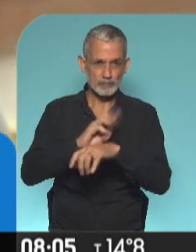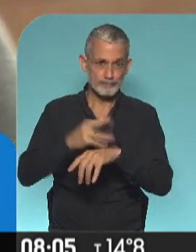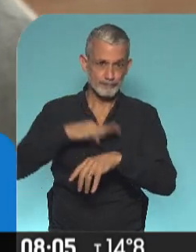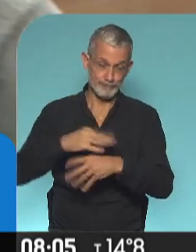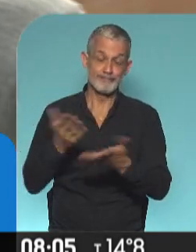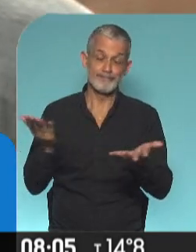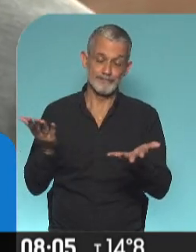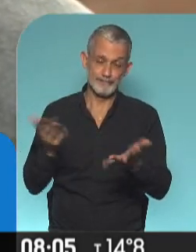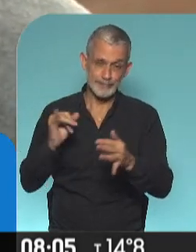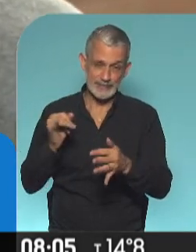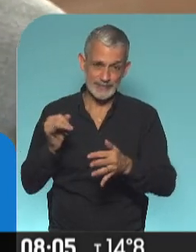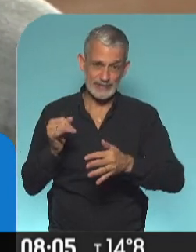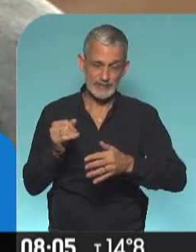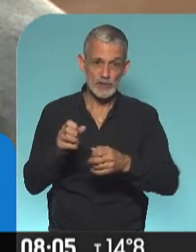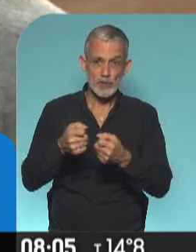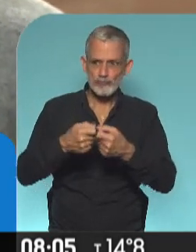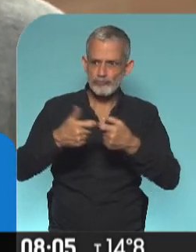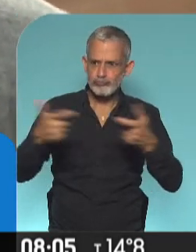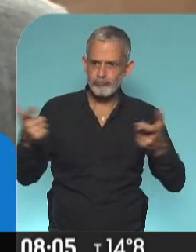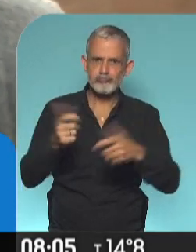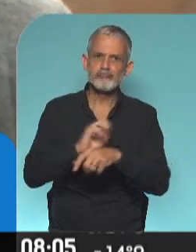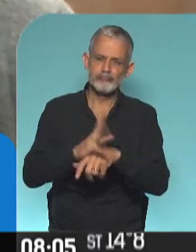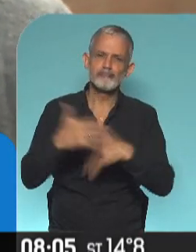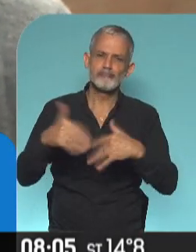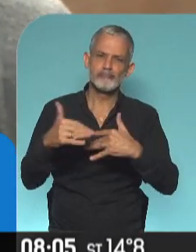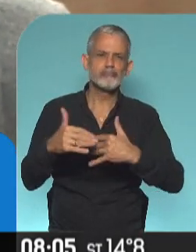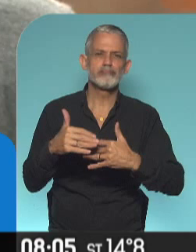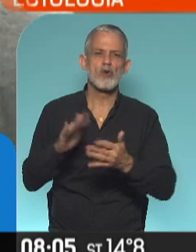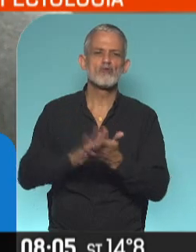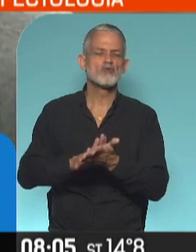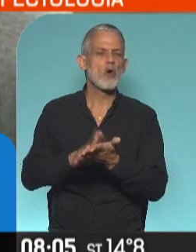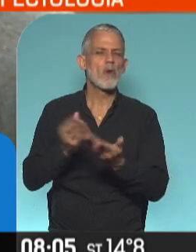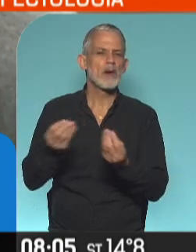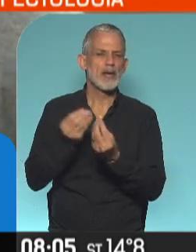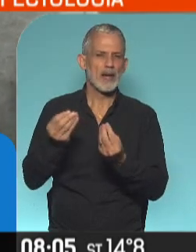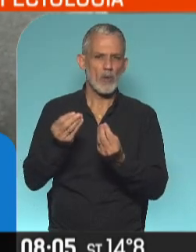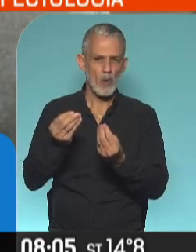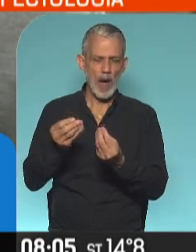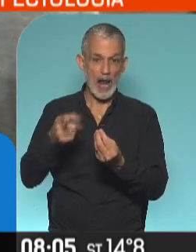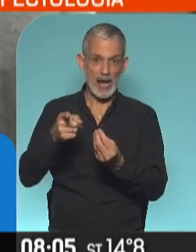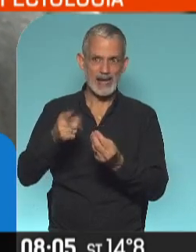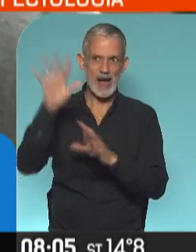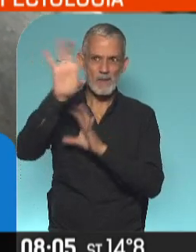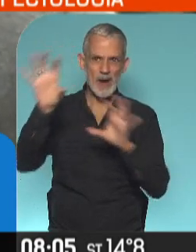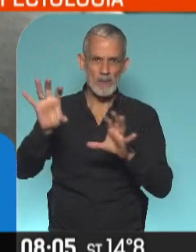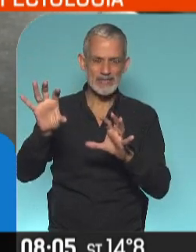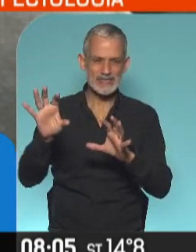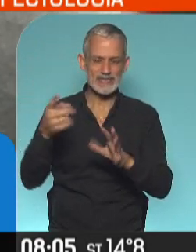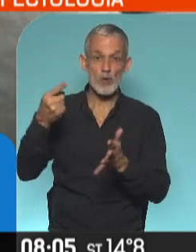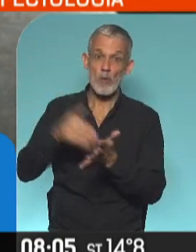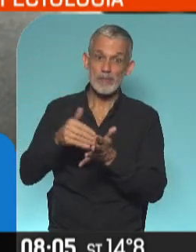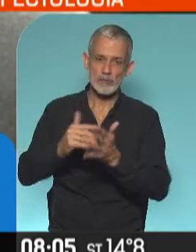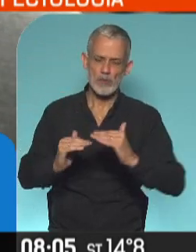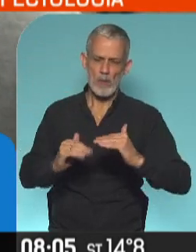es lamentable que los casos hayan aumentado, en particular con respecto a las provincias del interior, digamos, este aumento